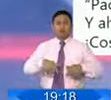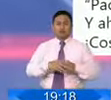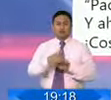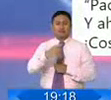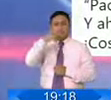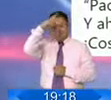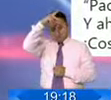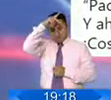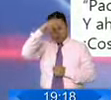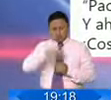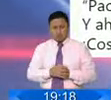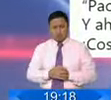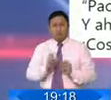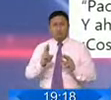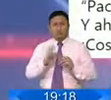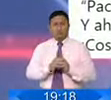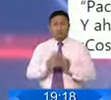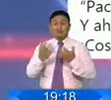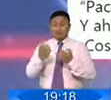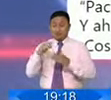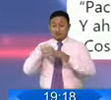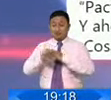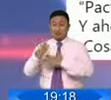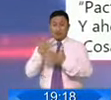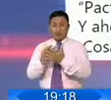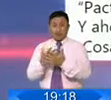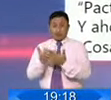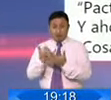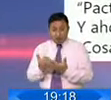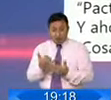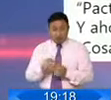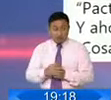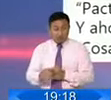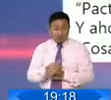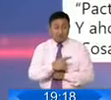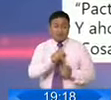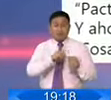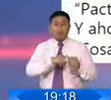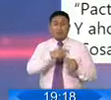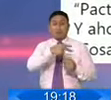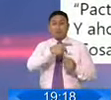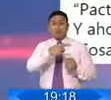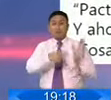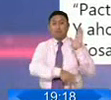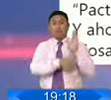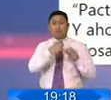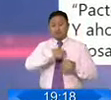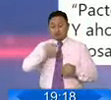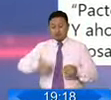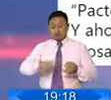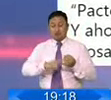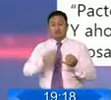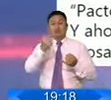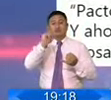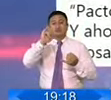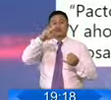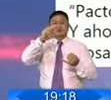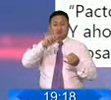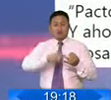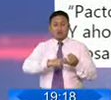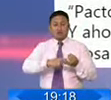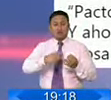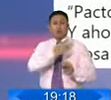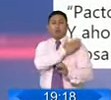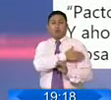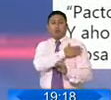no pierde las esperanzas de verme preso, me han involucrado en caso Petrochina, caso Camposingue, tráfico de